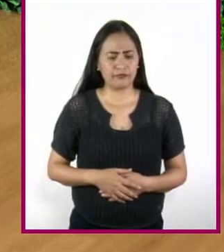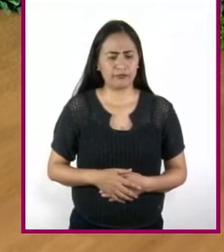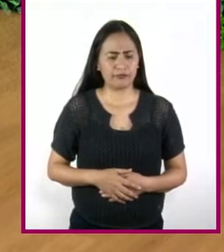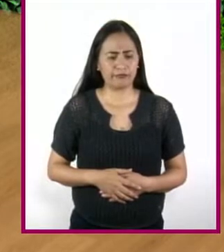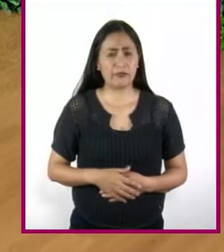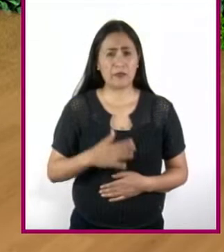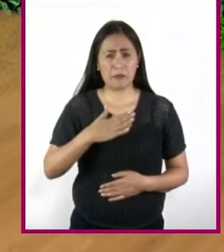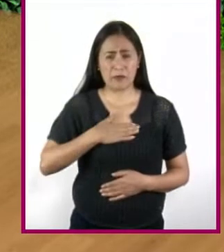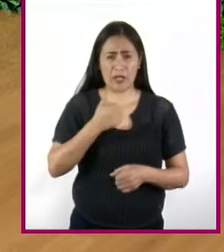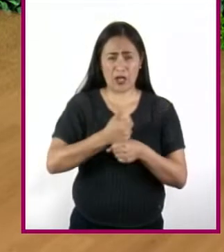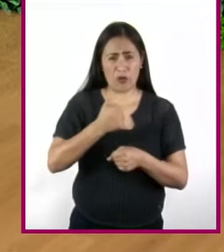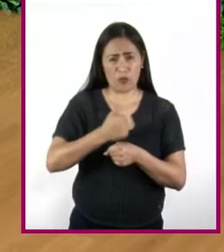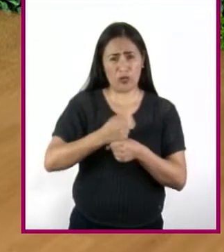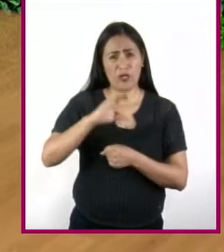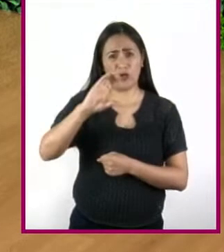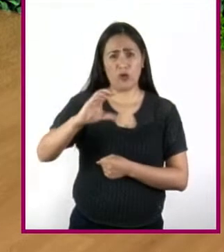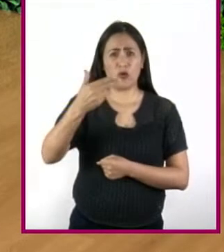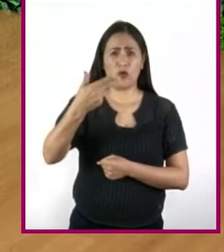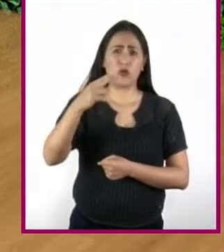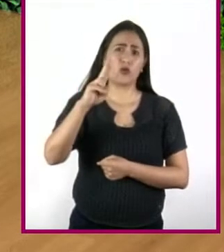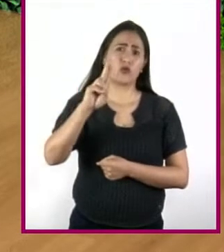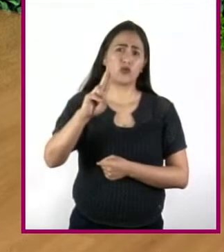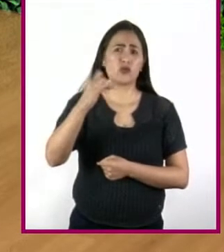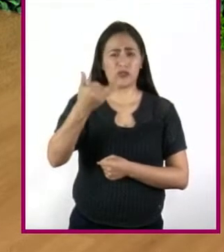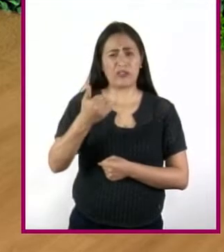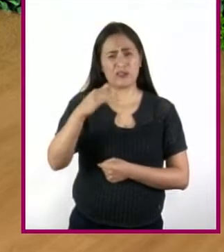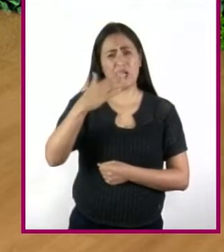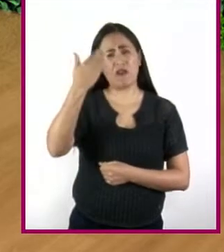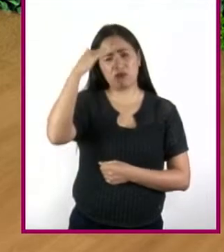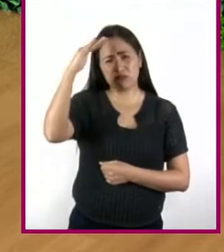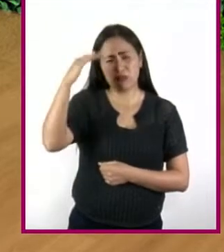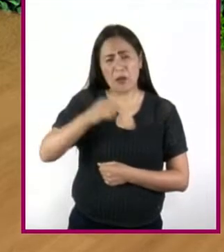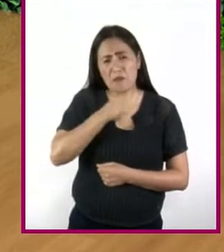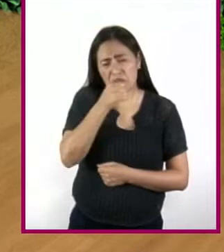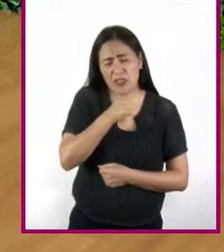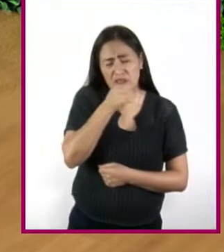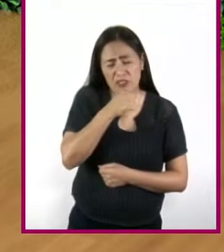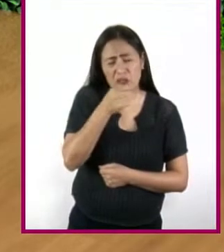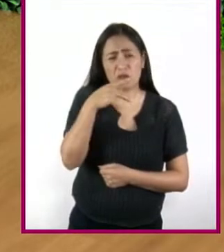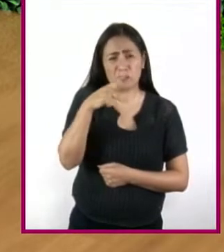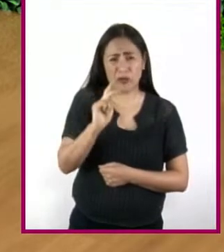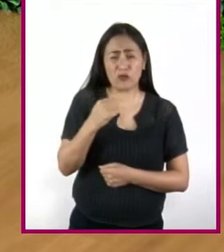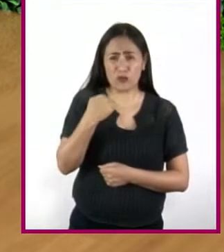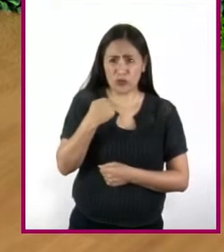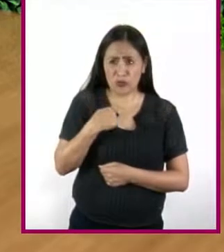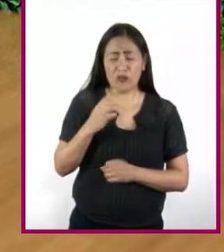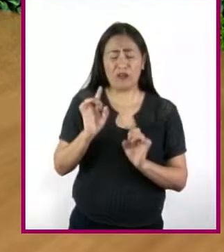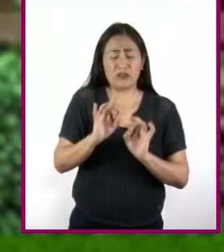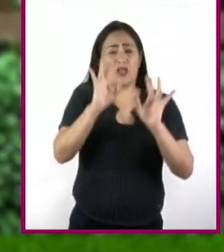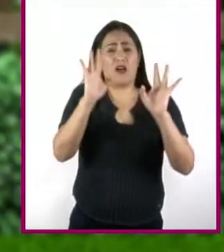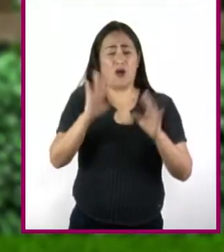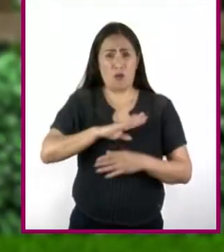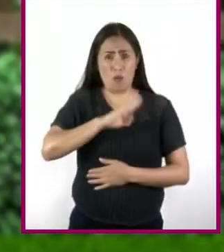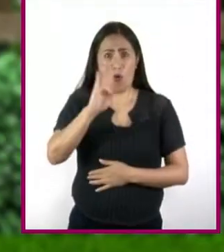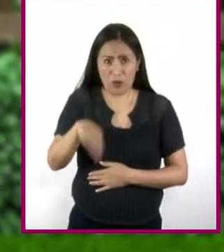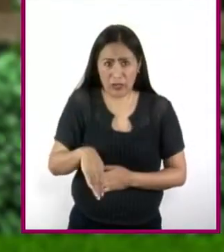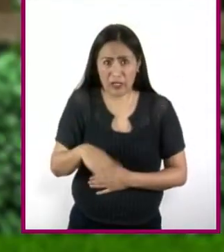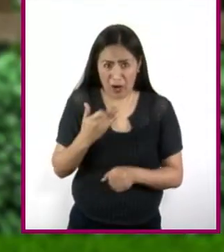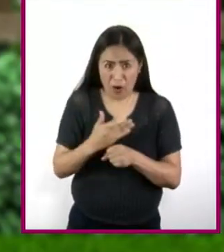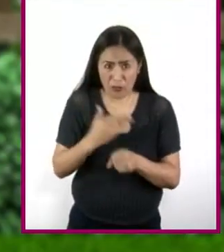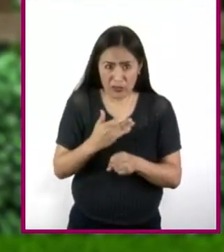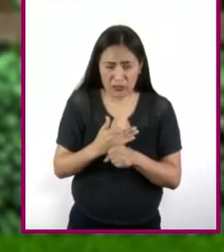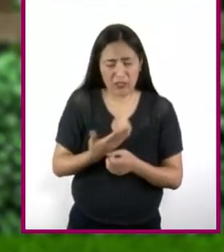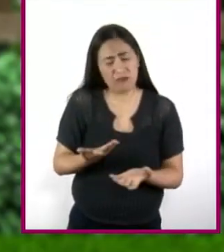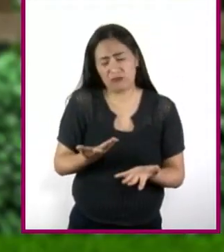Mi abuelo Chuy ya estaba grande, pero igual no me esperaba que muriera, al menos no ahora. Supongo que